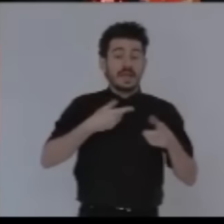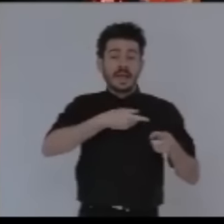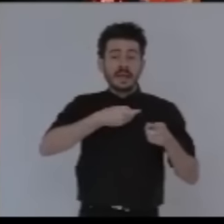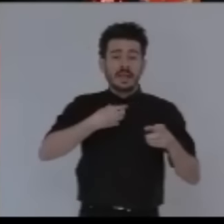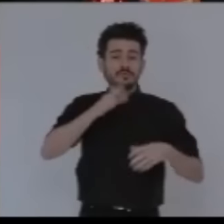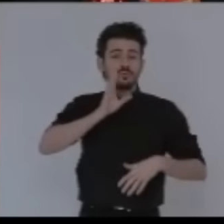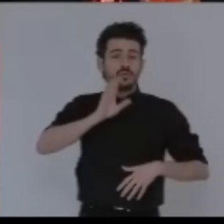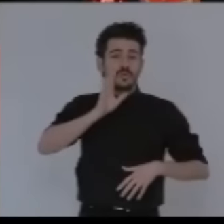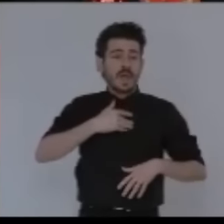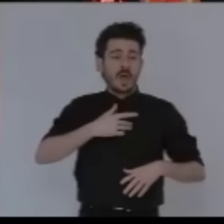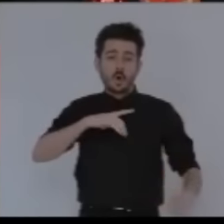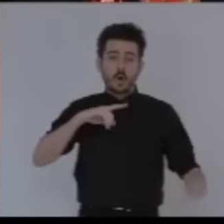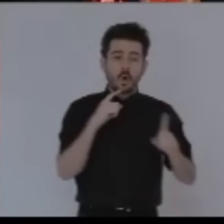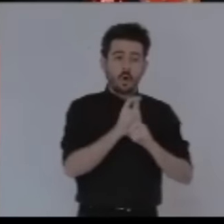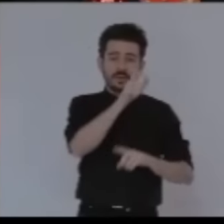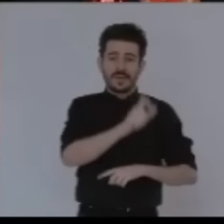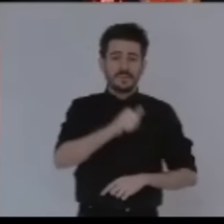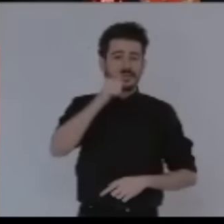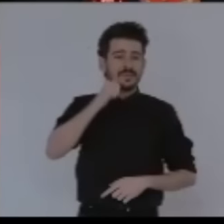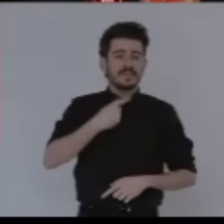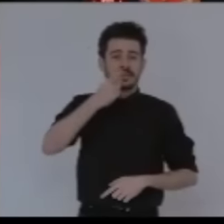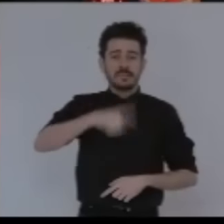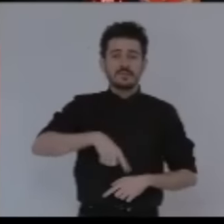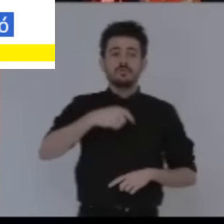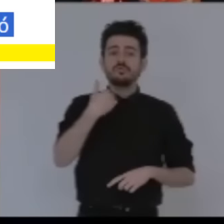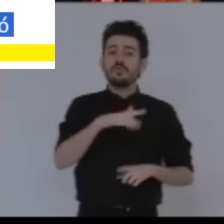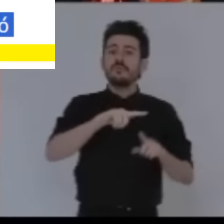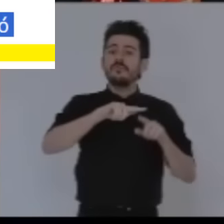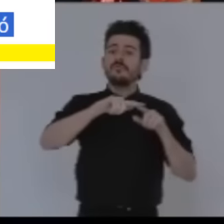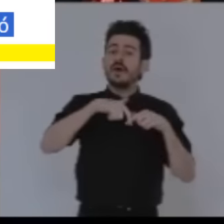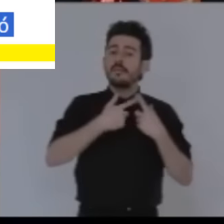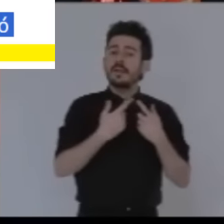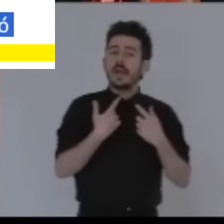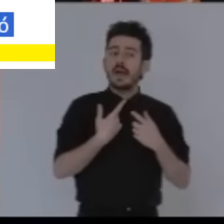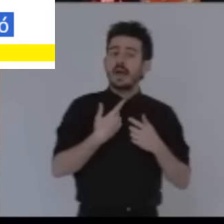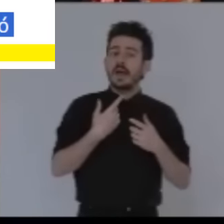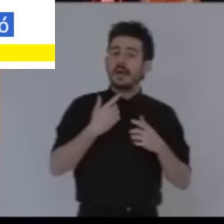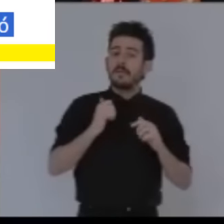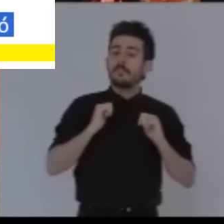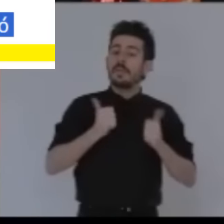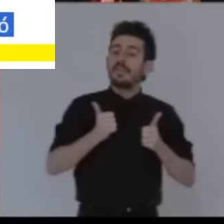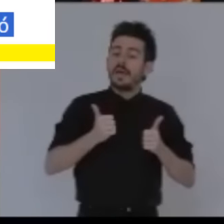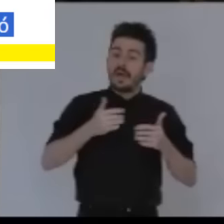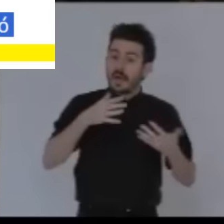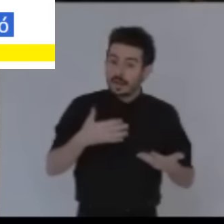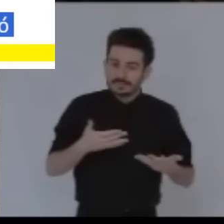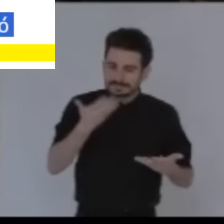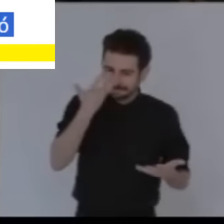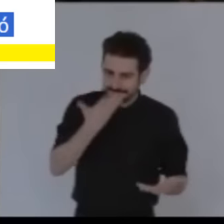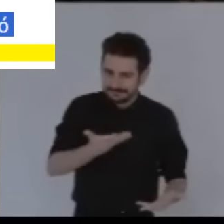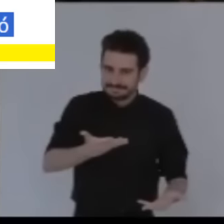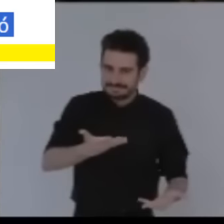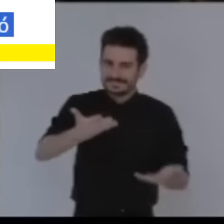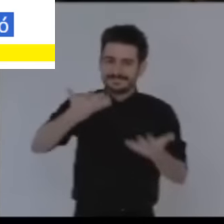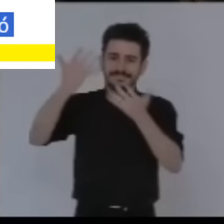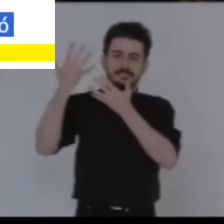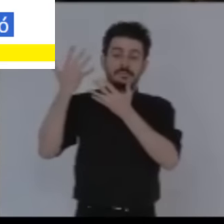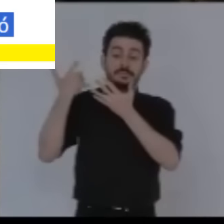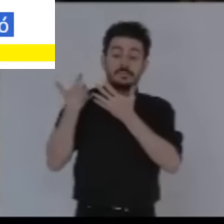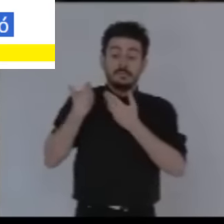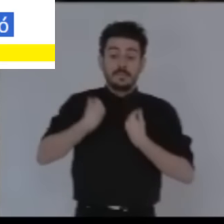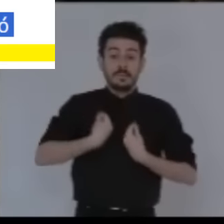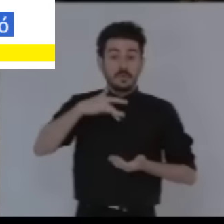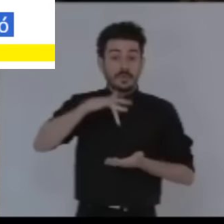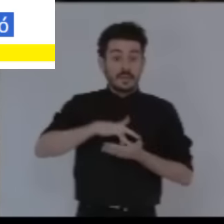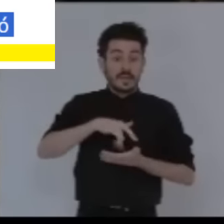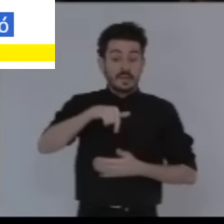familiar empezó hace una década, 10 años, desde el mismo día en que esta